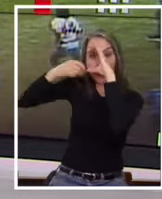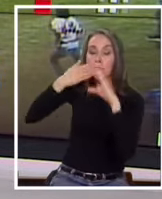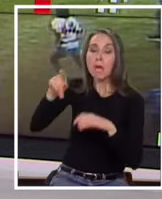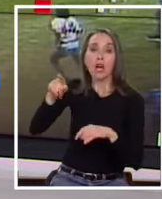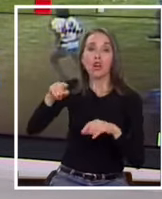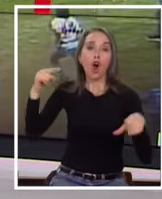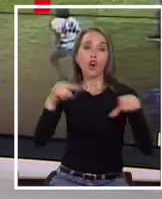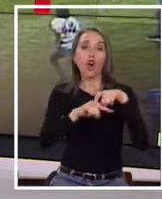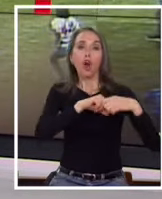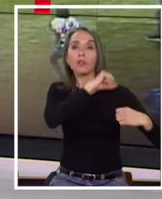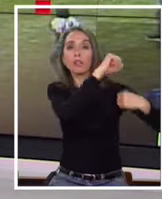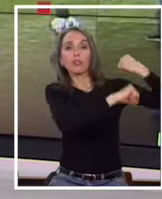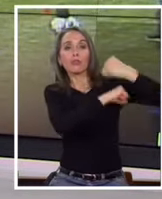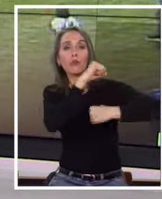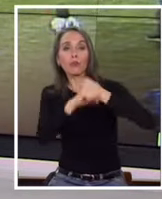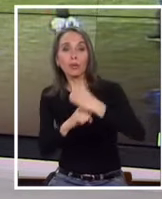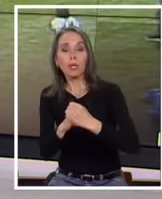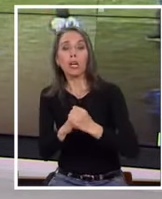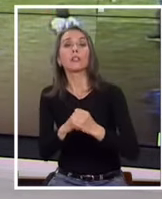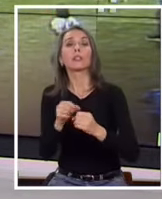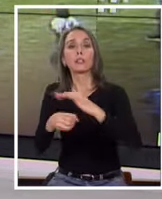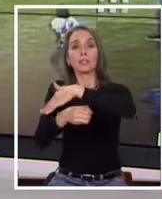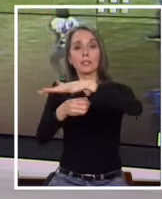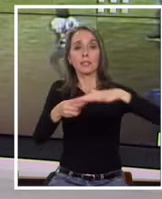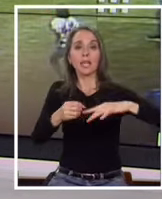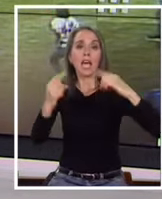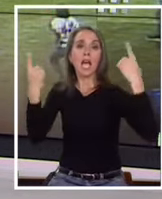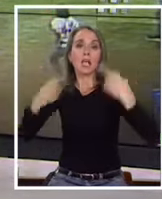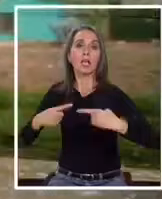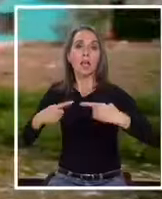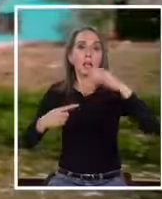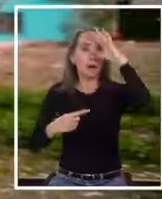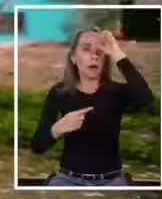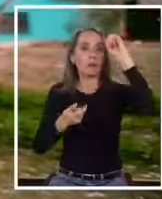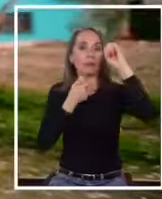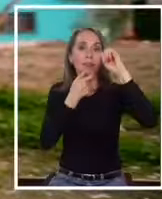junto al dolor de una guerra en las aguas del Atlántico Sur.